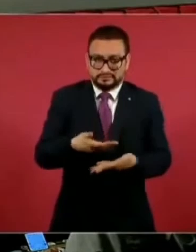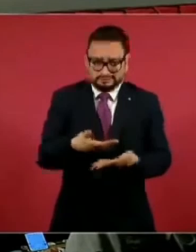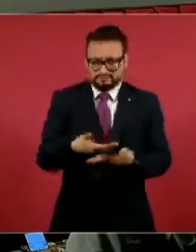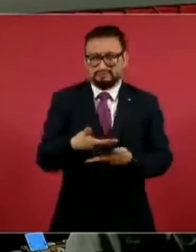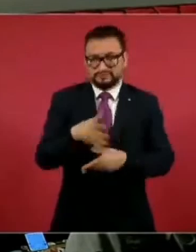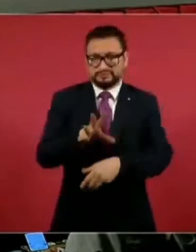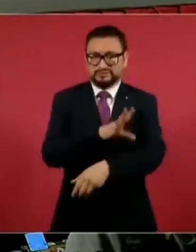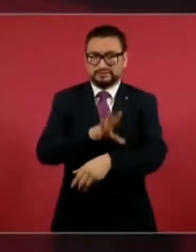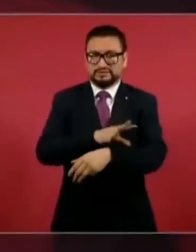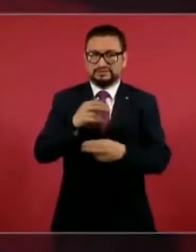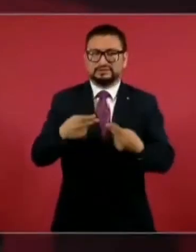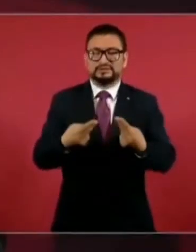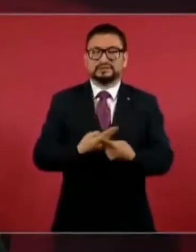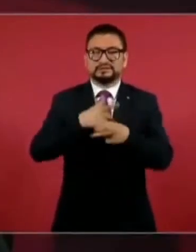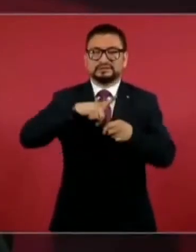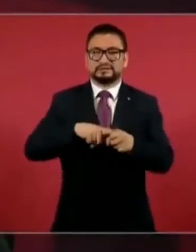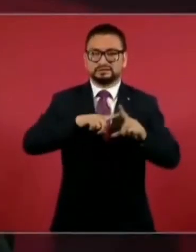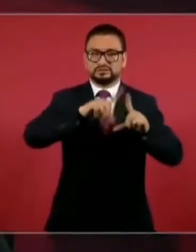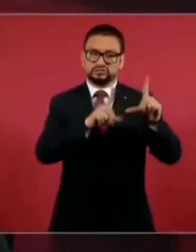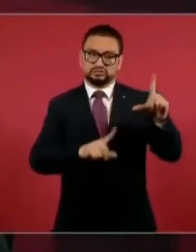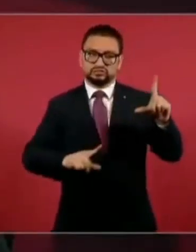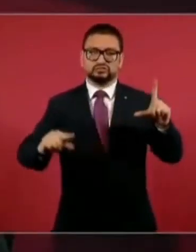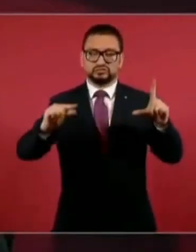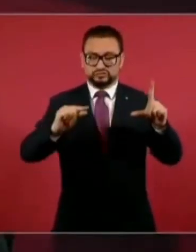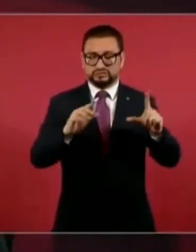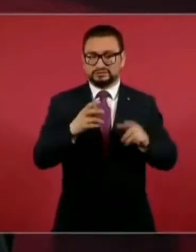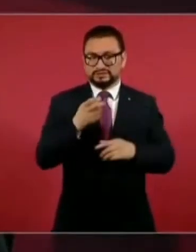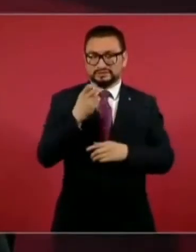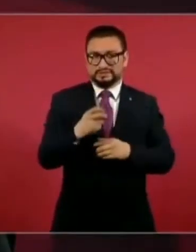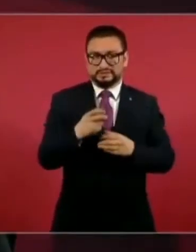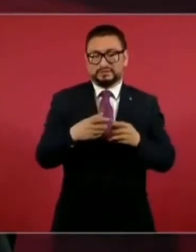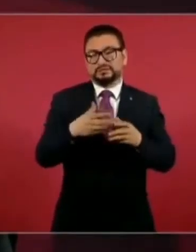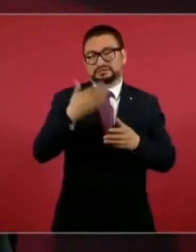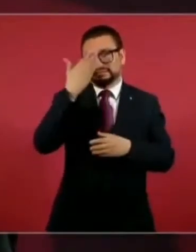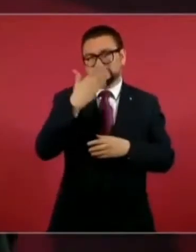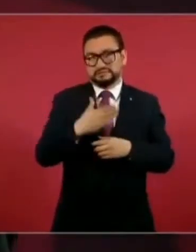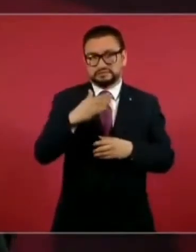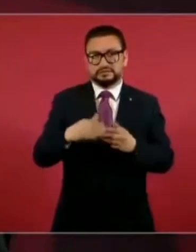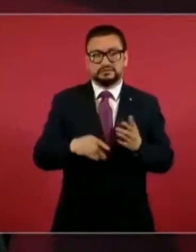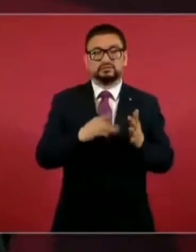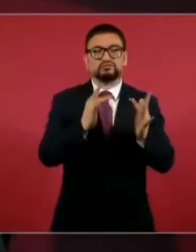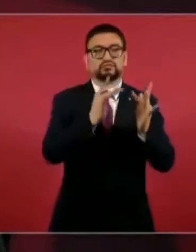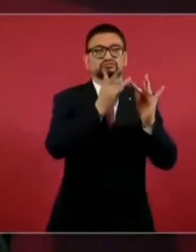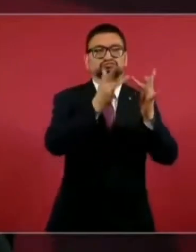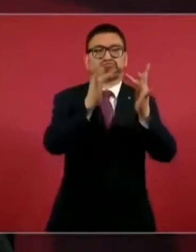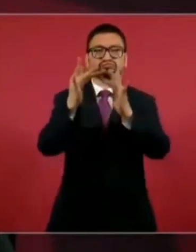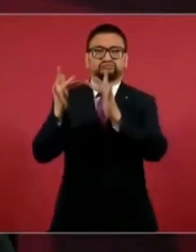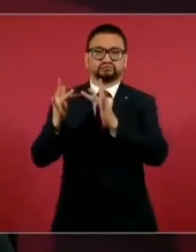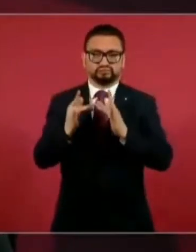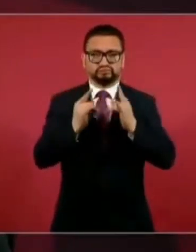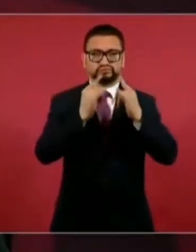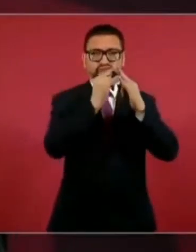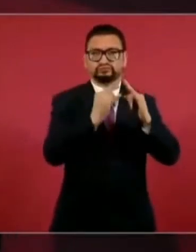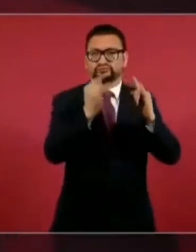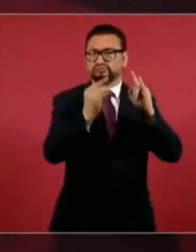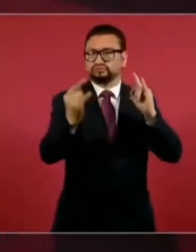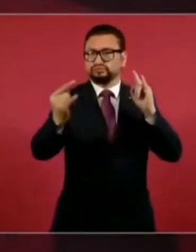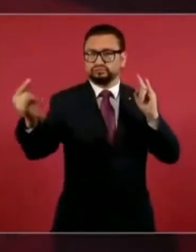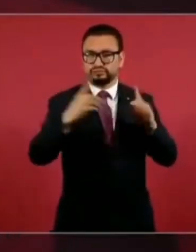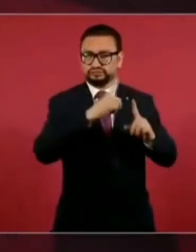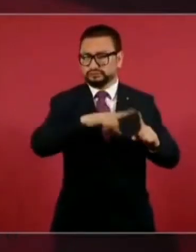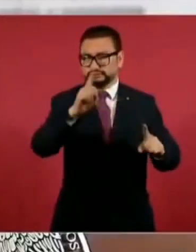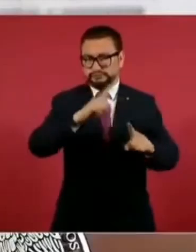nacional, conectándolo con el crecimiento exponencial de las redes de transmisión y de distribución.